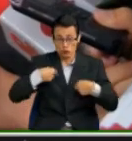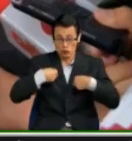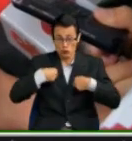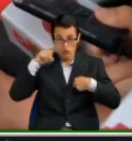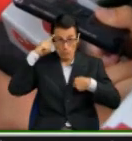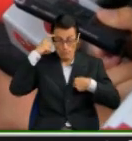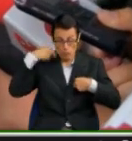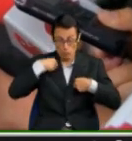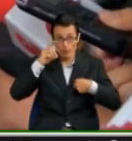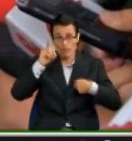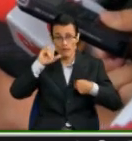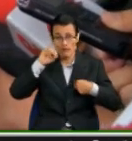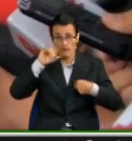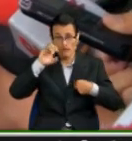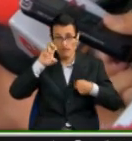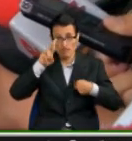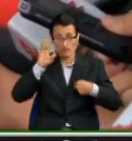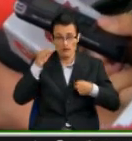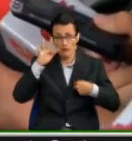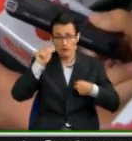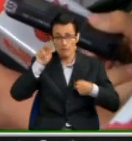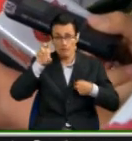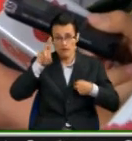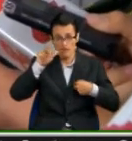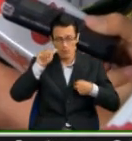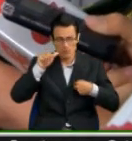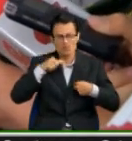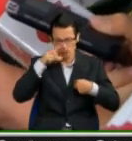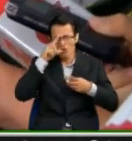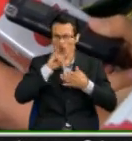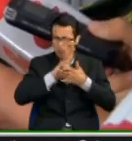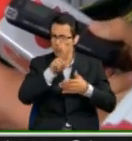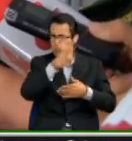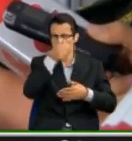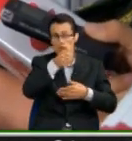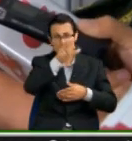en la buena labor y en el ejercicio que ha hecho un santandereano como es el general Palomino.